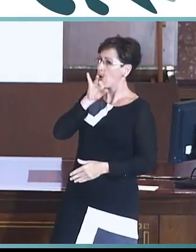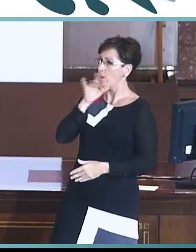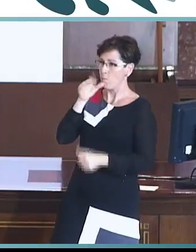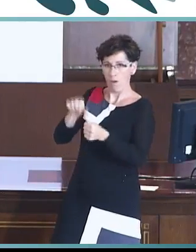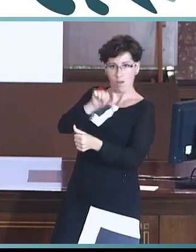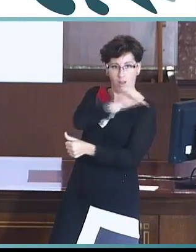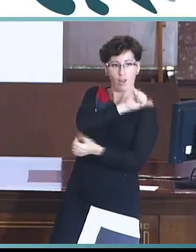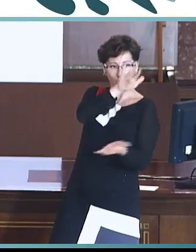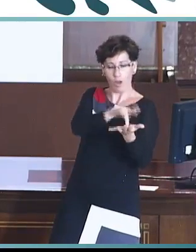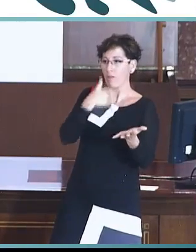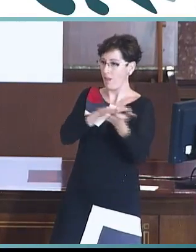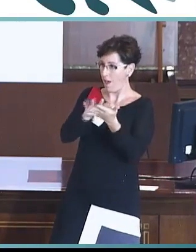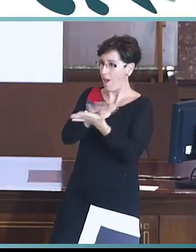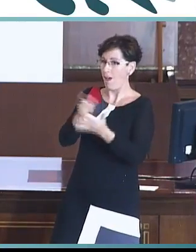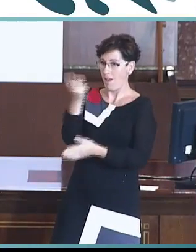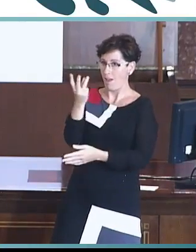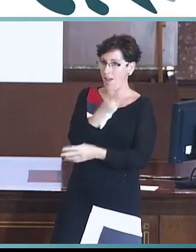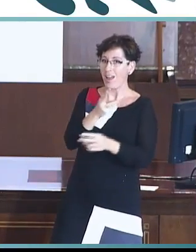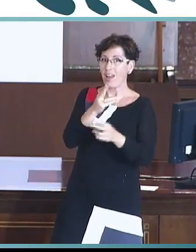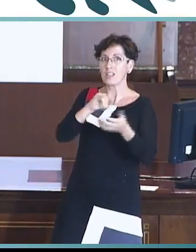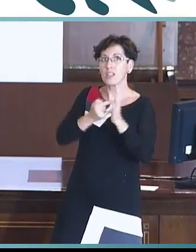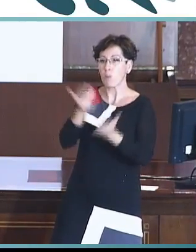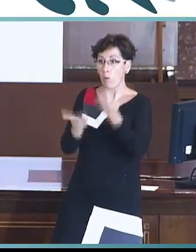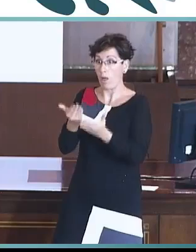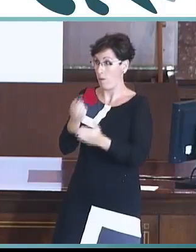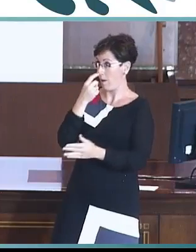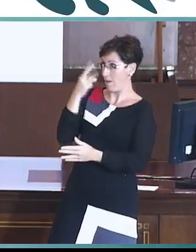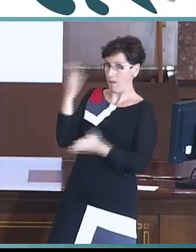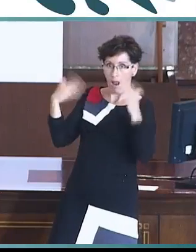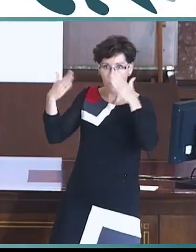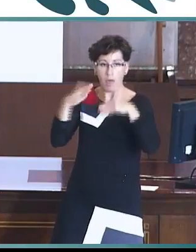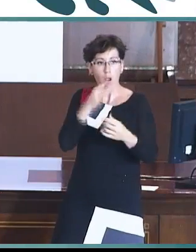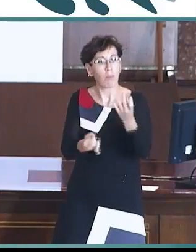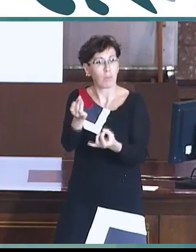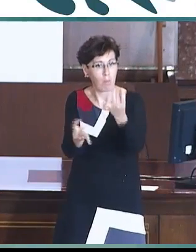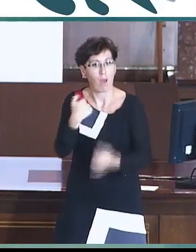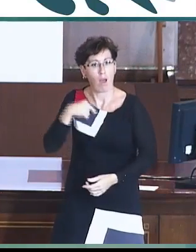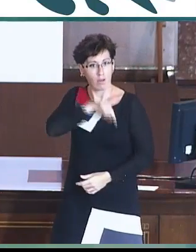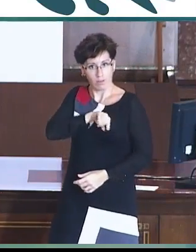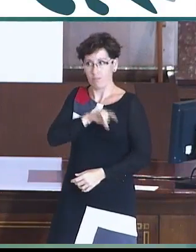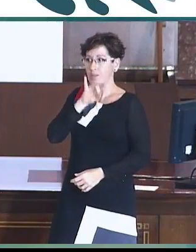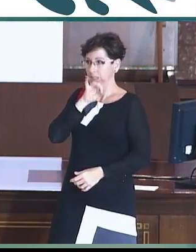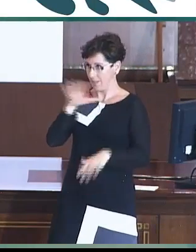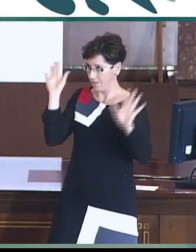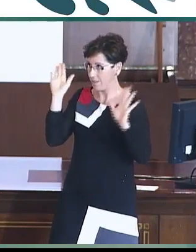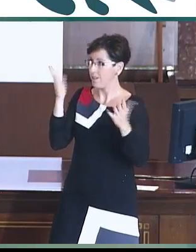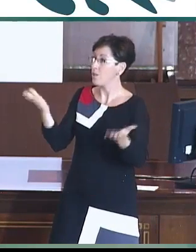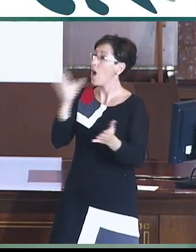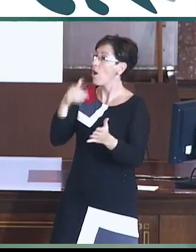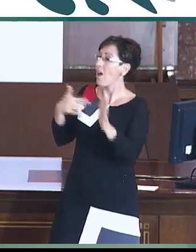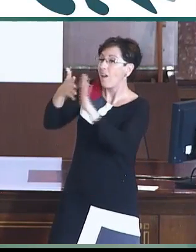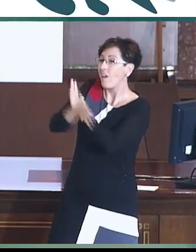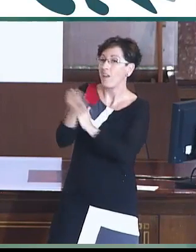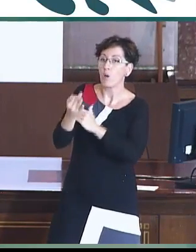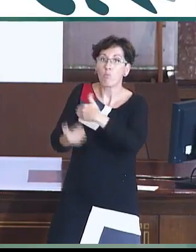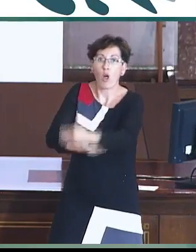de evaluación, que hace años no teníamos y ya parece que estamos todos en ello. Entonces, lo que os vamos a contar es el proceso, porque